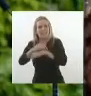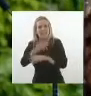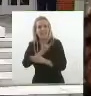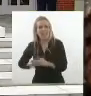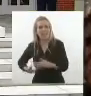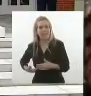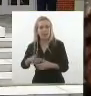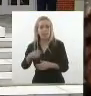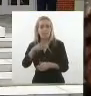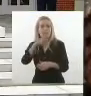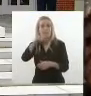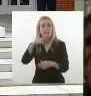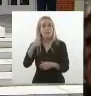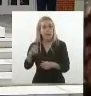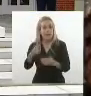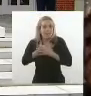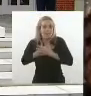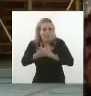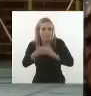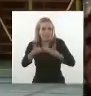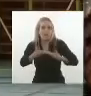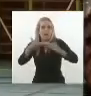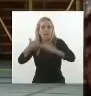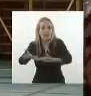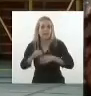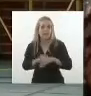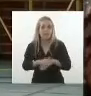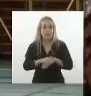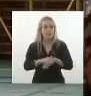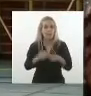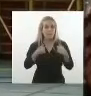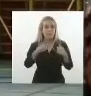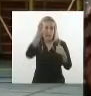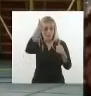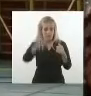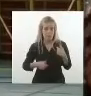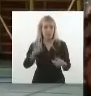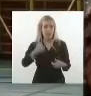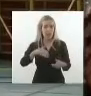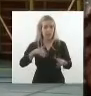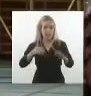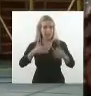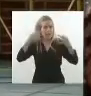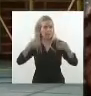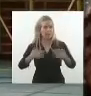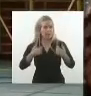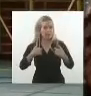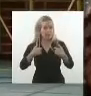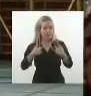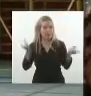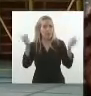así y así es como llegamos a la última noticia del día de hoy